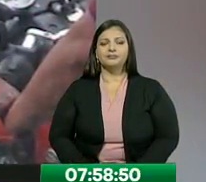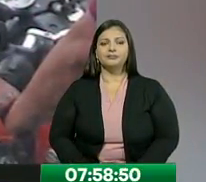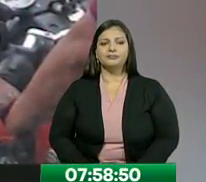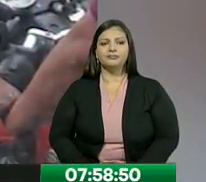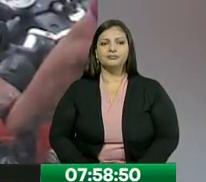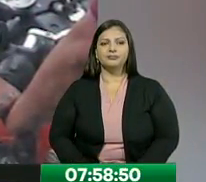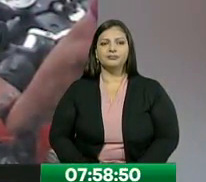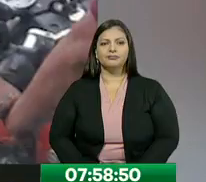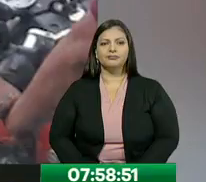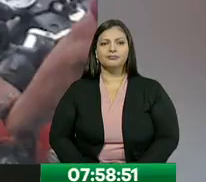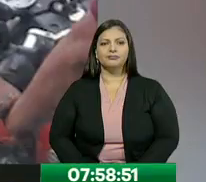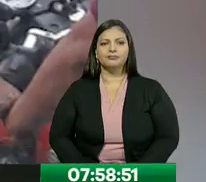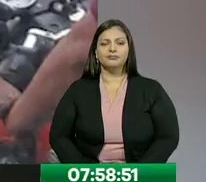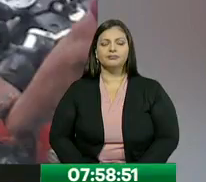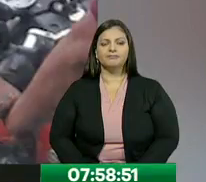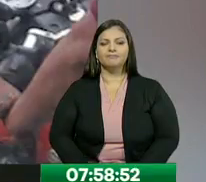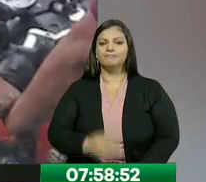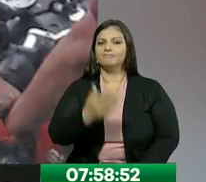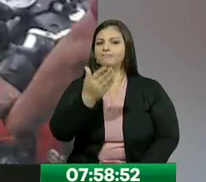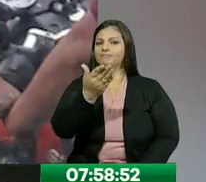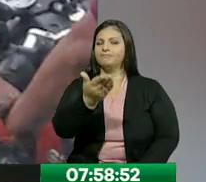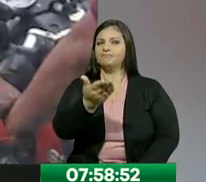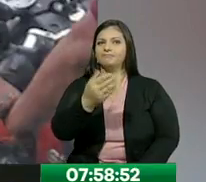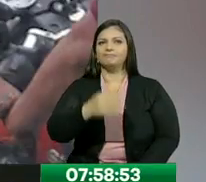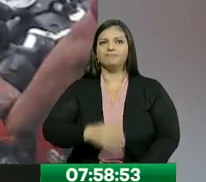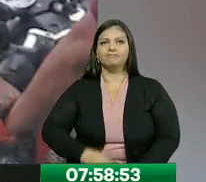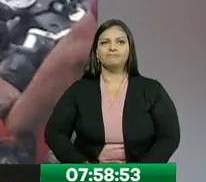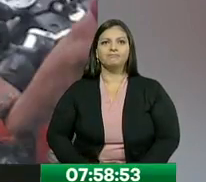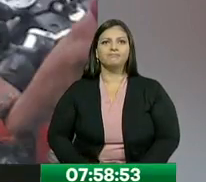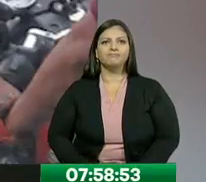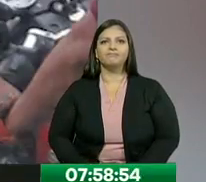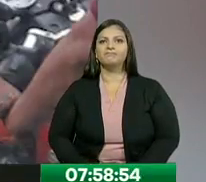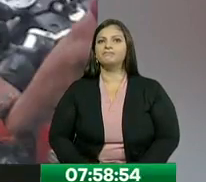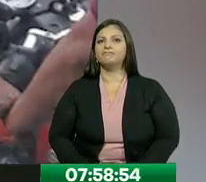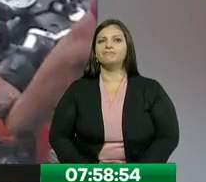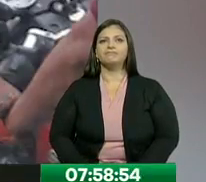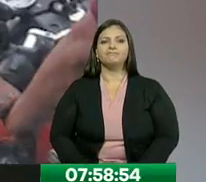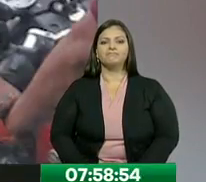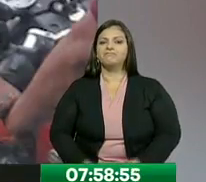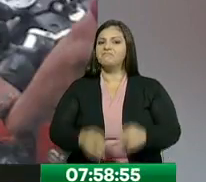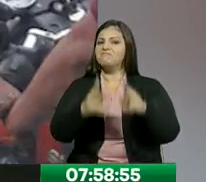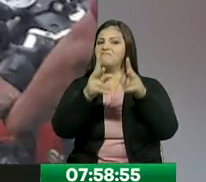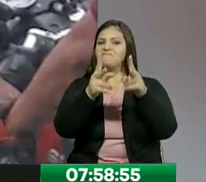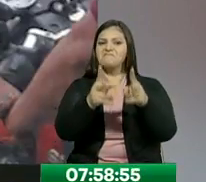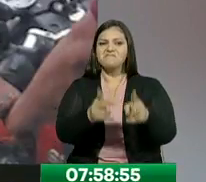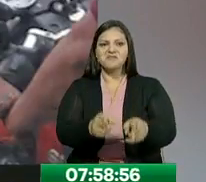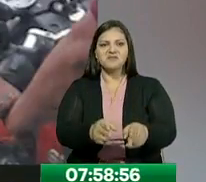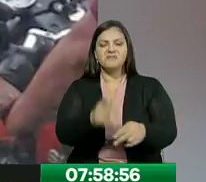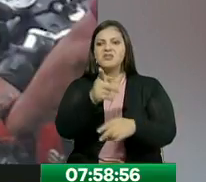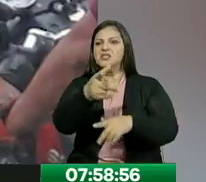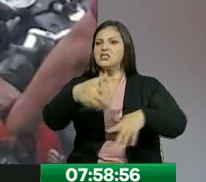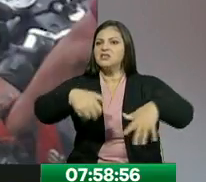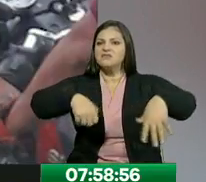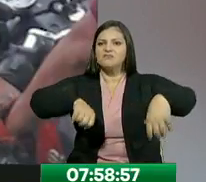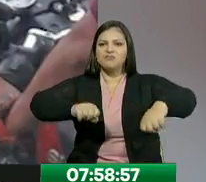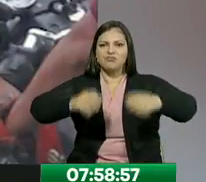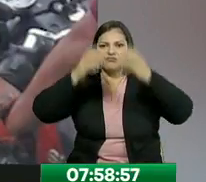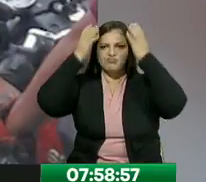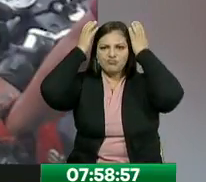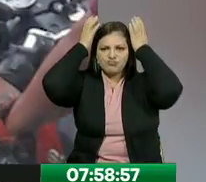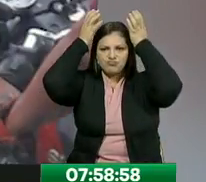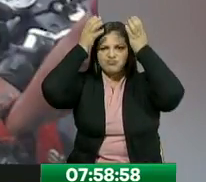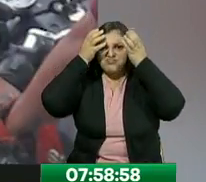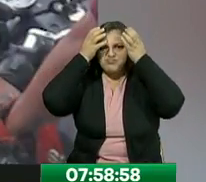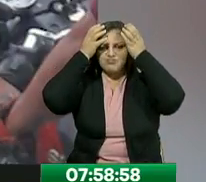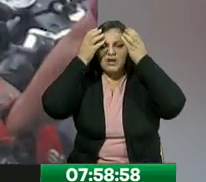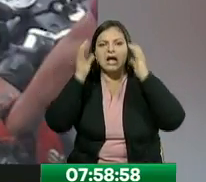Luisa. Vea usted, ahí está, mire, sin casco ambos, tanto el conductor